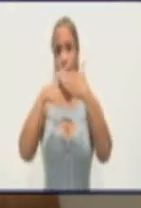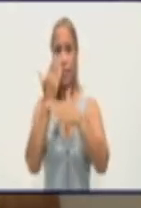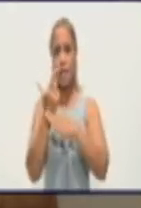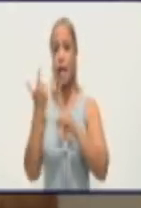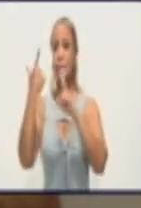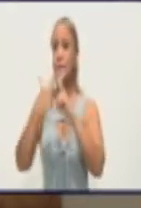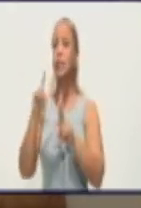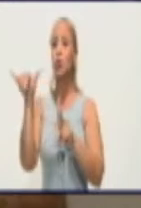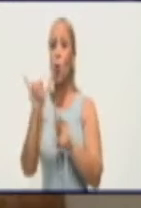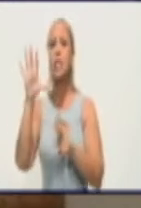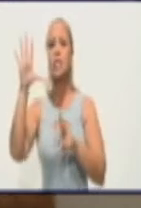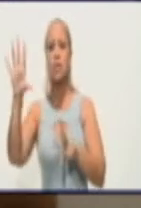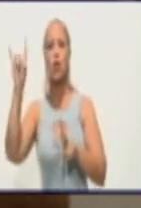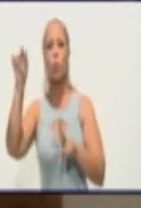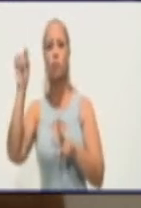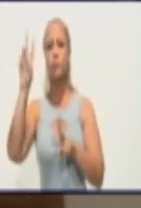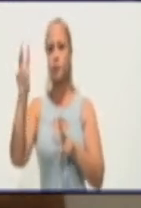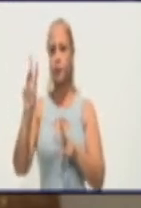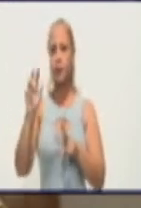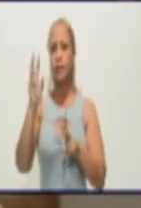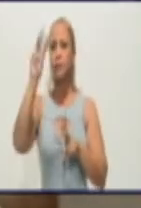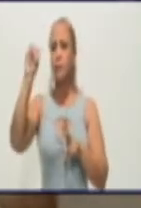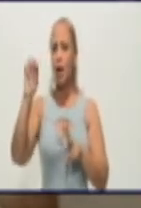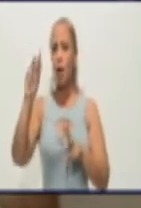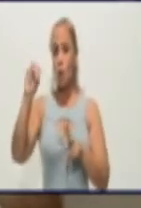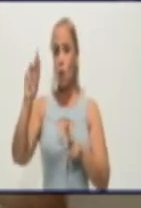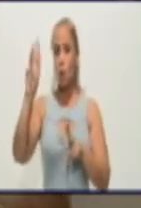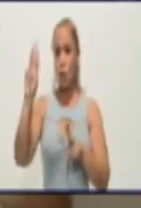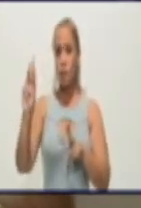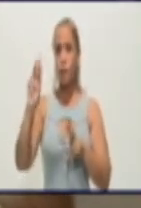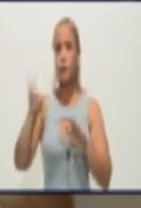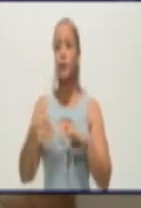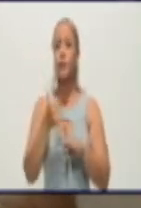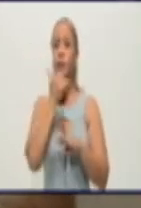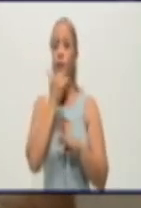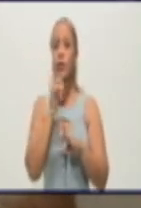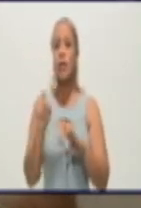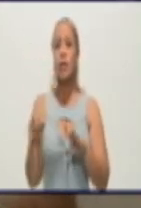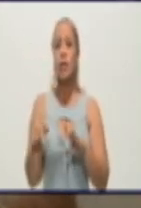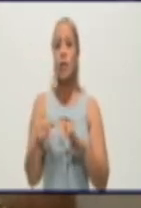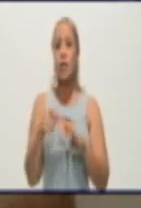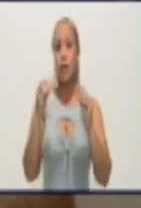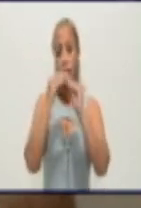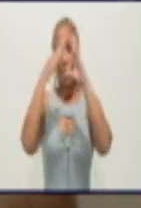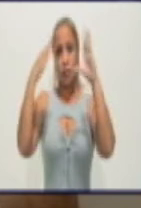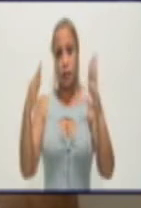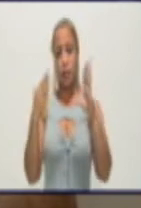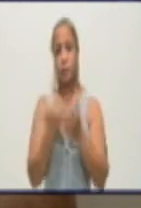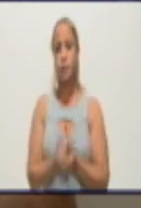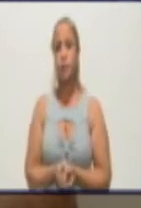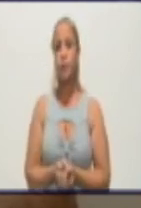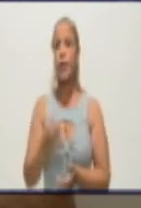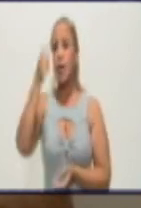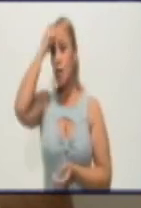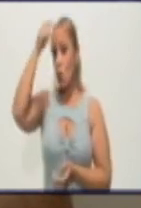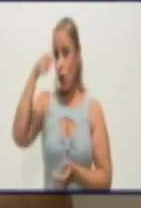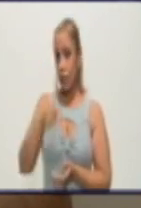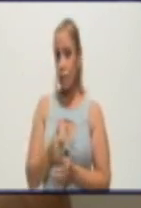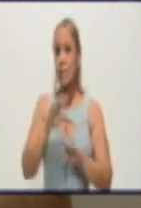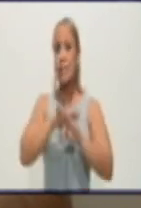circuitos que van a estar afectados el día que están en este momento afectado es santa rita shewan y ewan y desarrollo